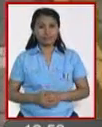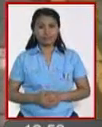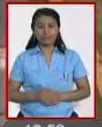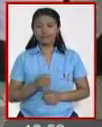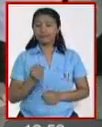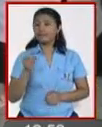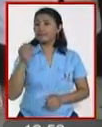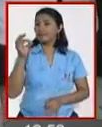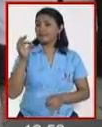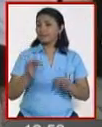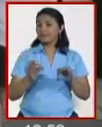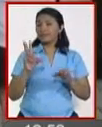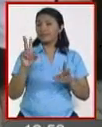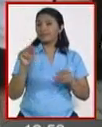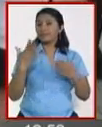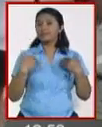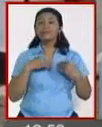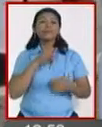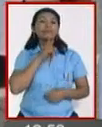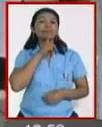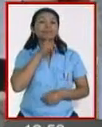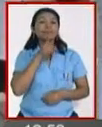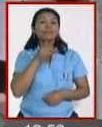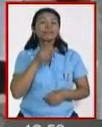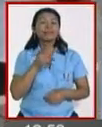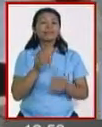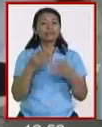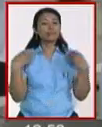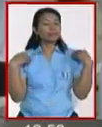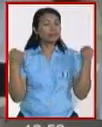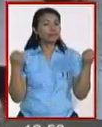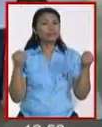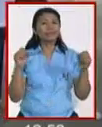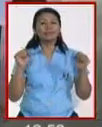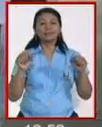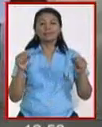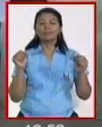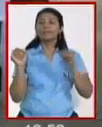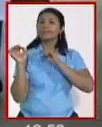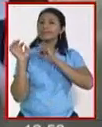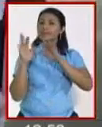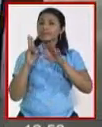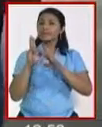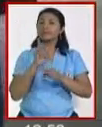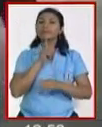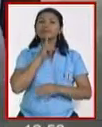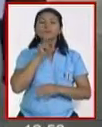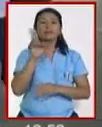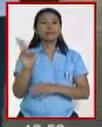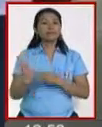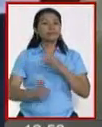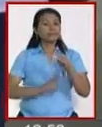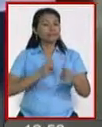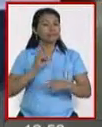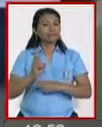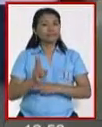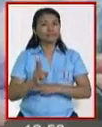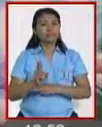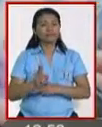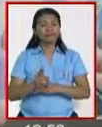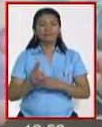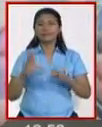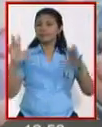Cualquier ciudadano que no cuente con un seguro va a tener la opción a asistir al seguro universal. ¿Cómo lo toman ustedes eso dentro de la